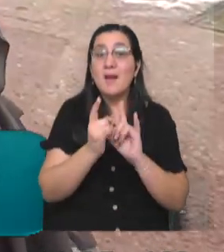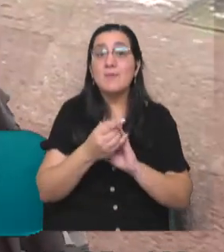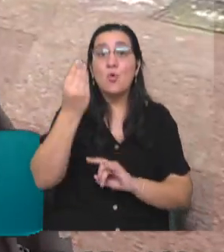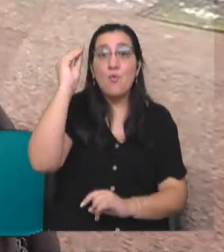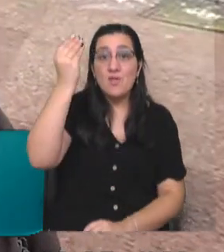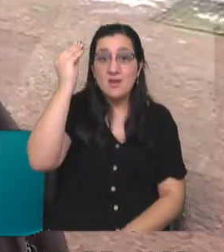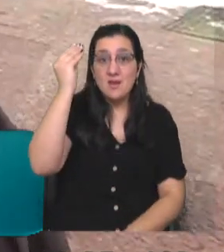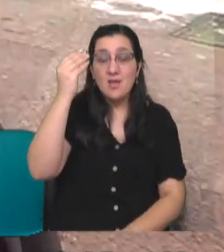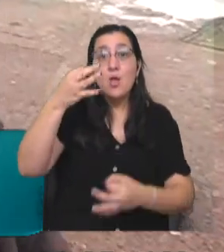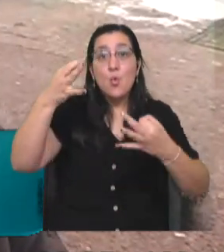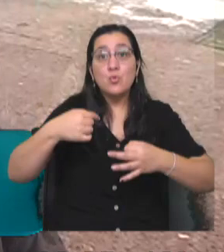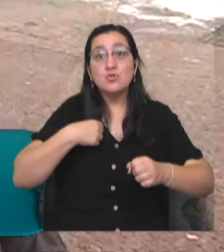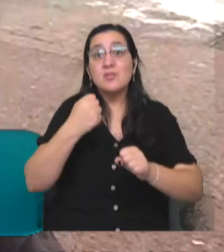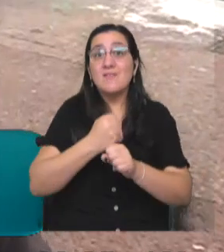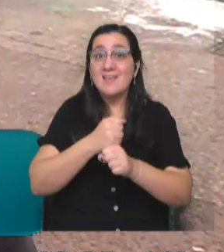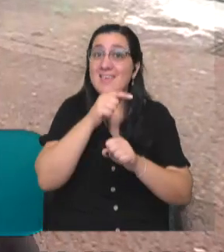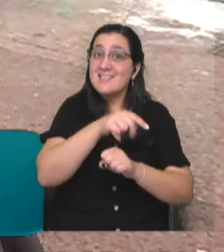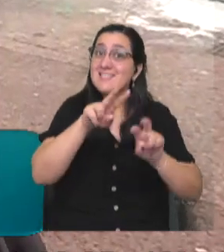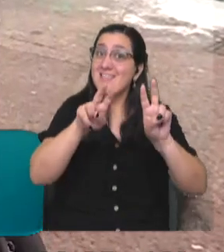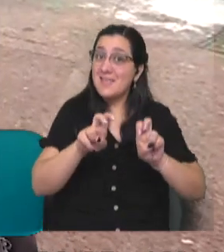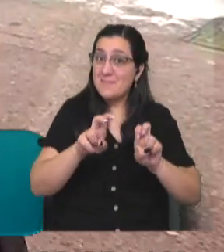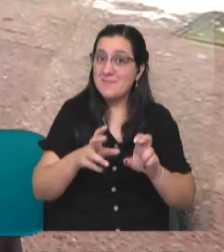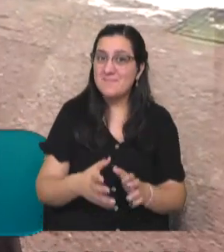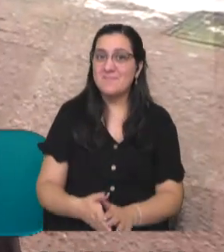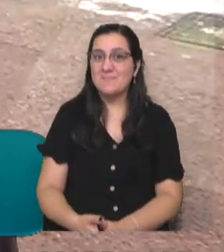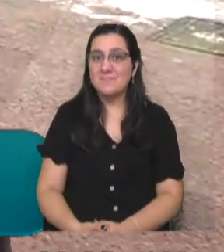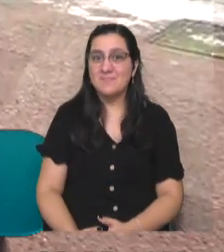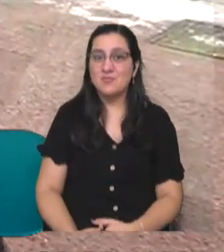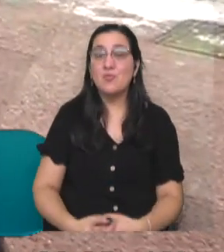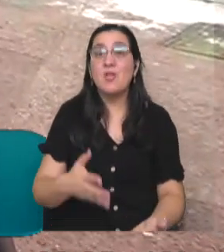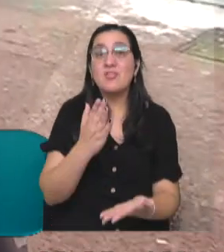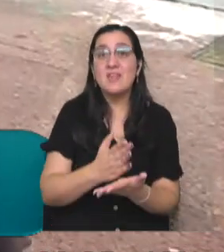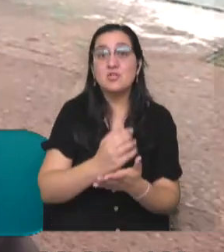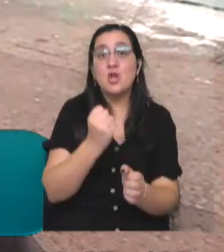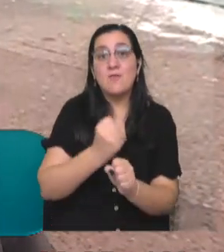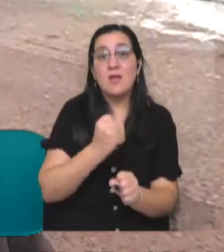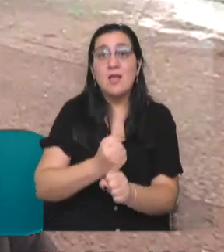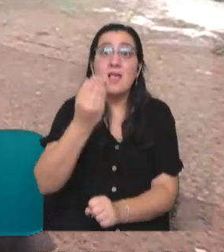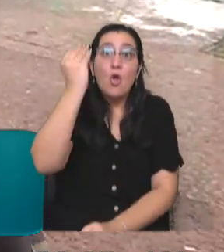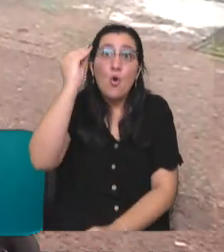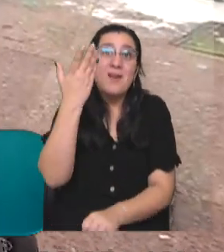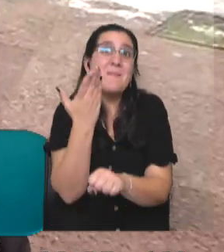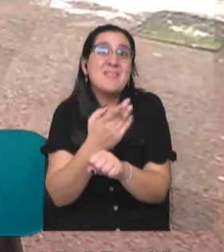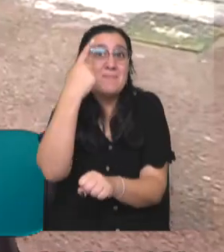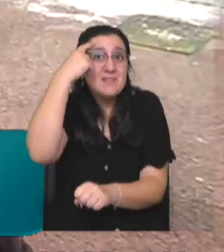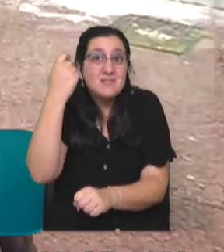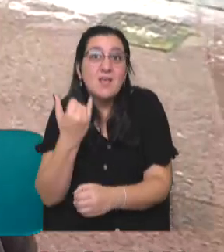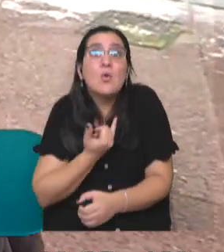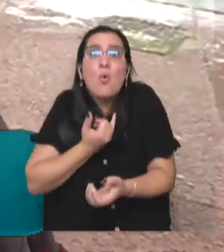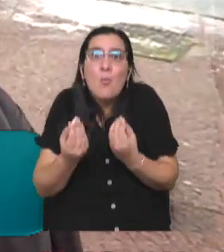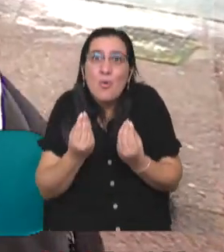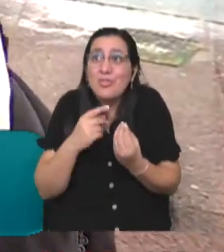Juvenil. Ajá. Y me tocó trabajar ese tema sobre derecho laboral, sobre que a los jóvenes le piden experiencia y no tenemos dónde vamos a